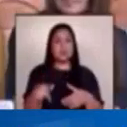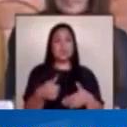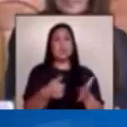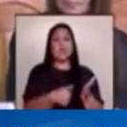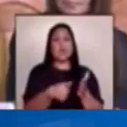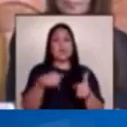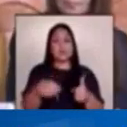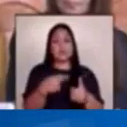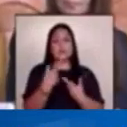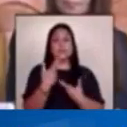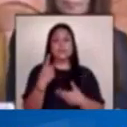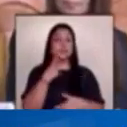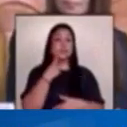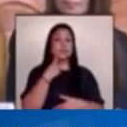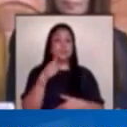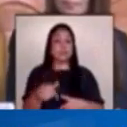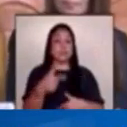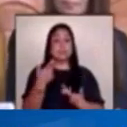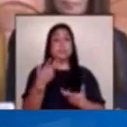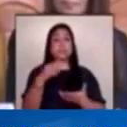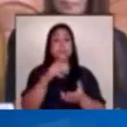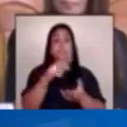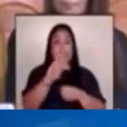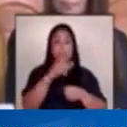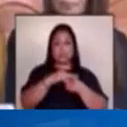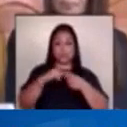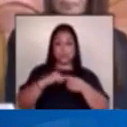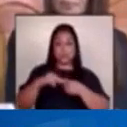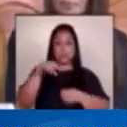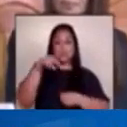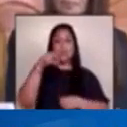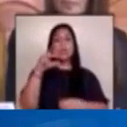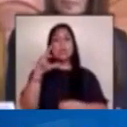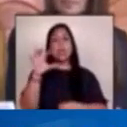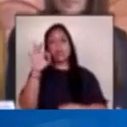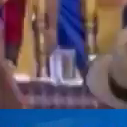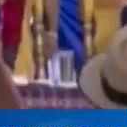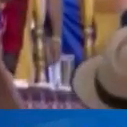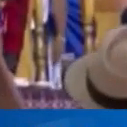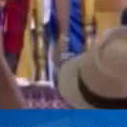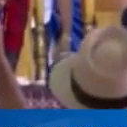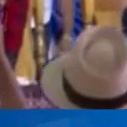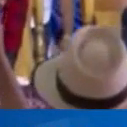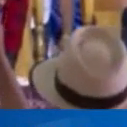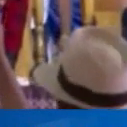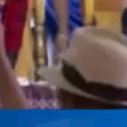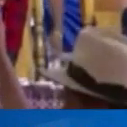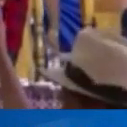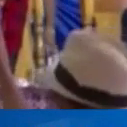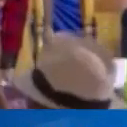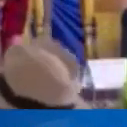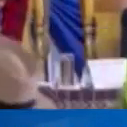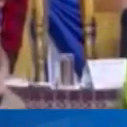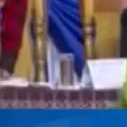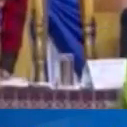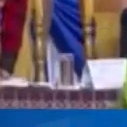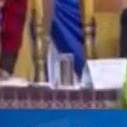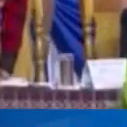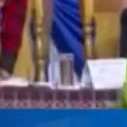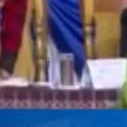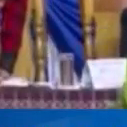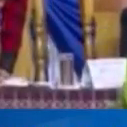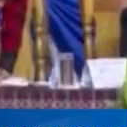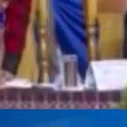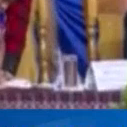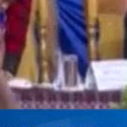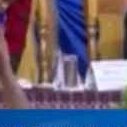quietos si no estamos como un gobierno que viene a decir No se preocupen aquí estamos con ustedes vamos a